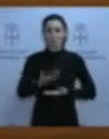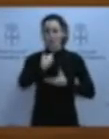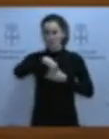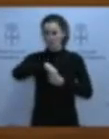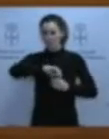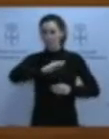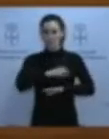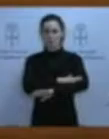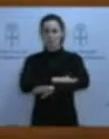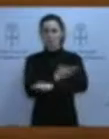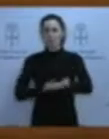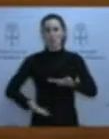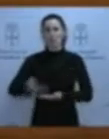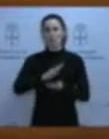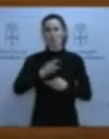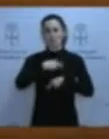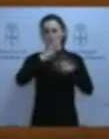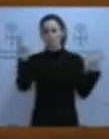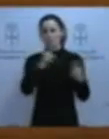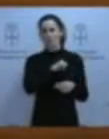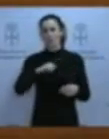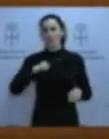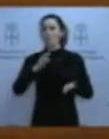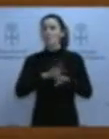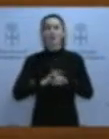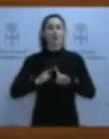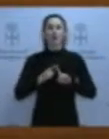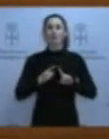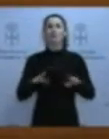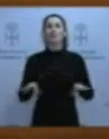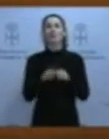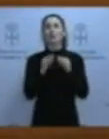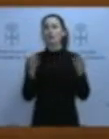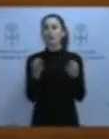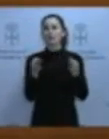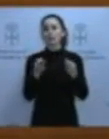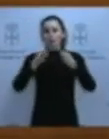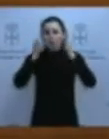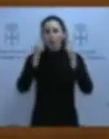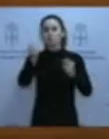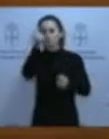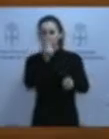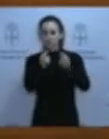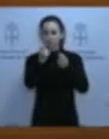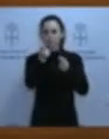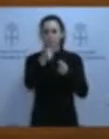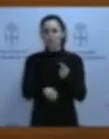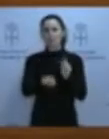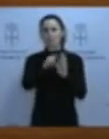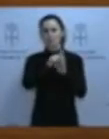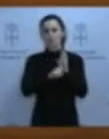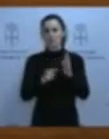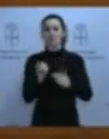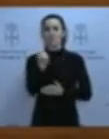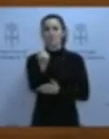al principio de colaboración público-privada con el fin de que se concreten y materialicen las medidas de apoyo al